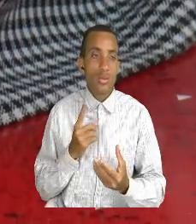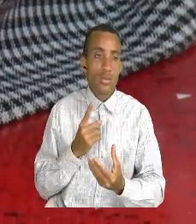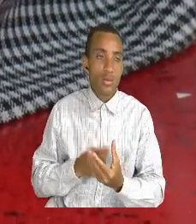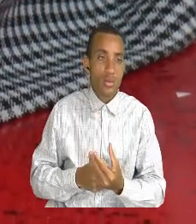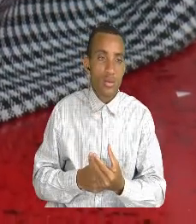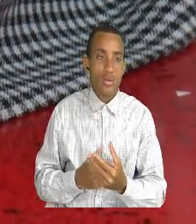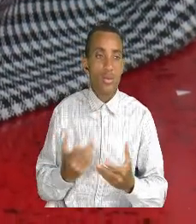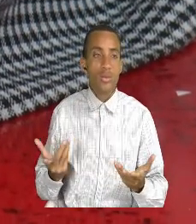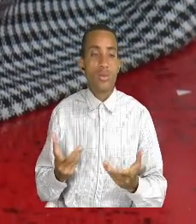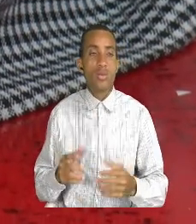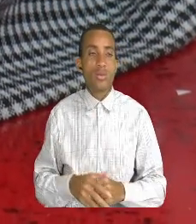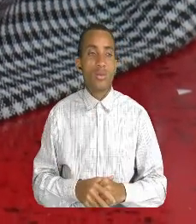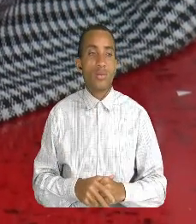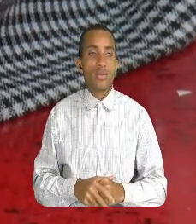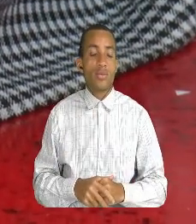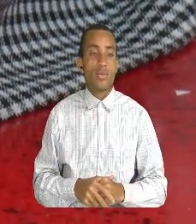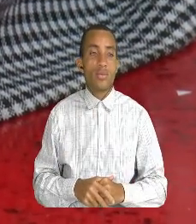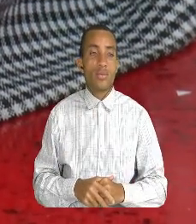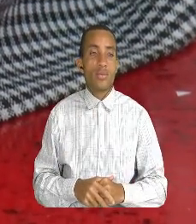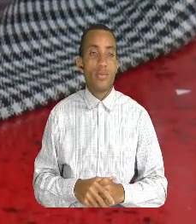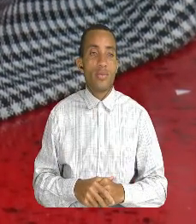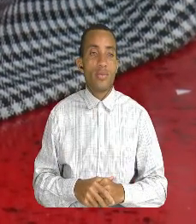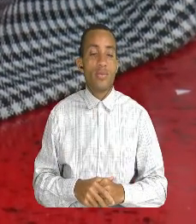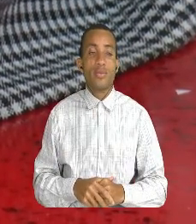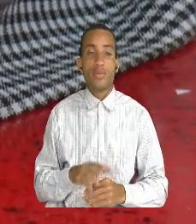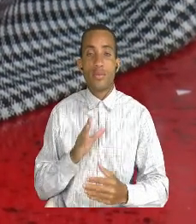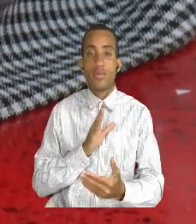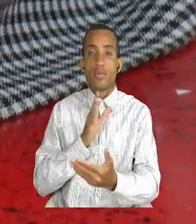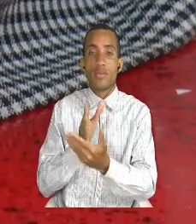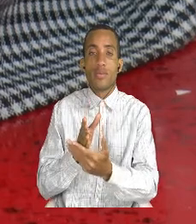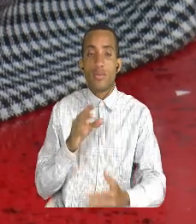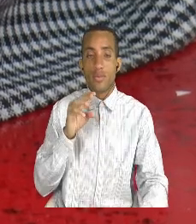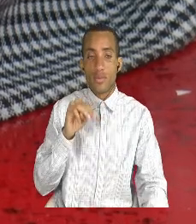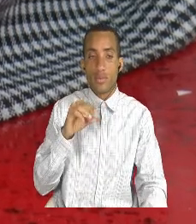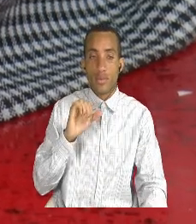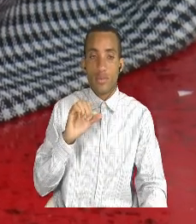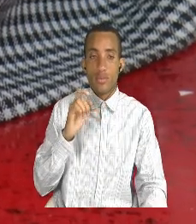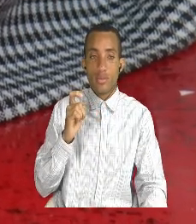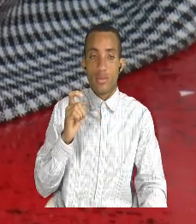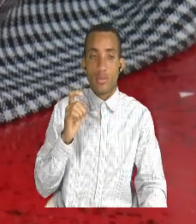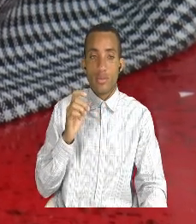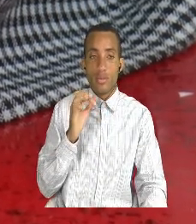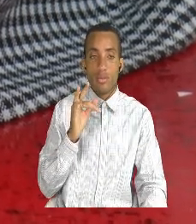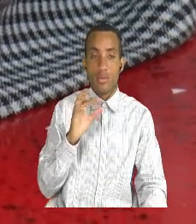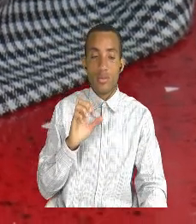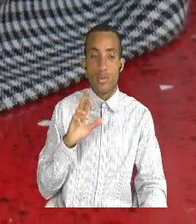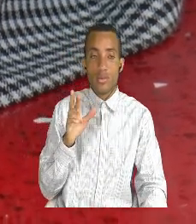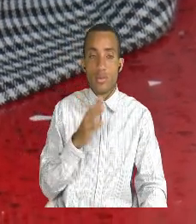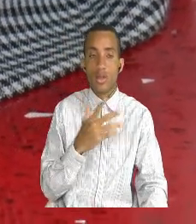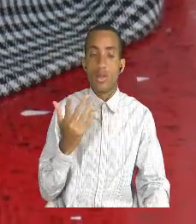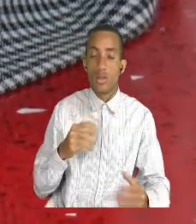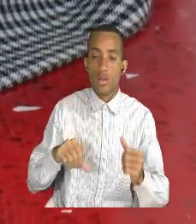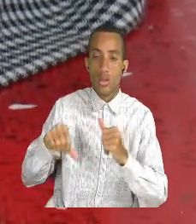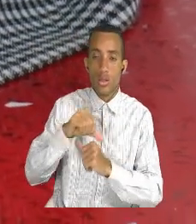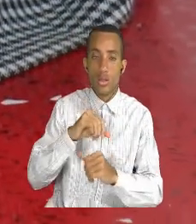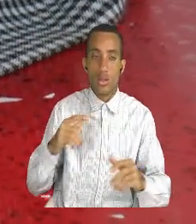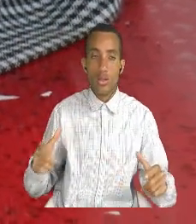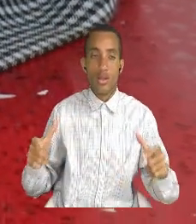deliciosas? Rochi, no hay de más decir, Mr. Prada está ubicado en el Parque de la Vida, ajá, ¿sí? Unas